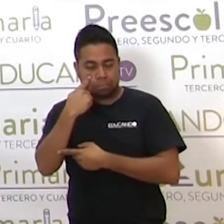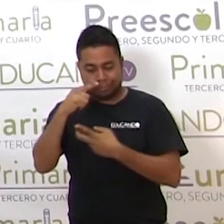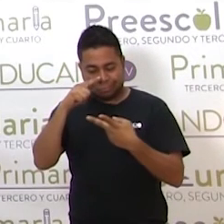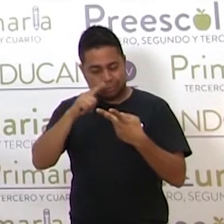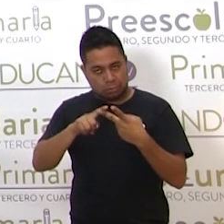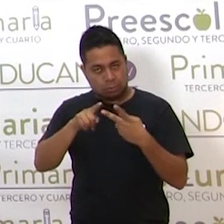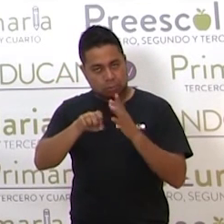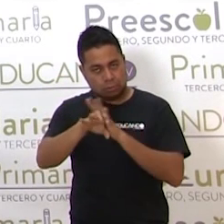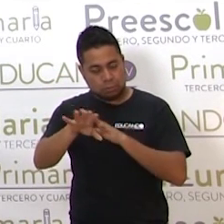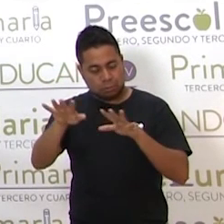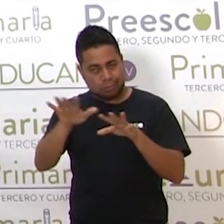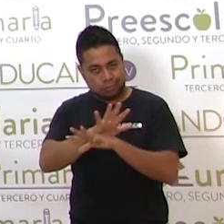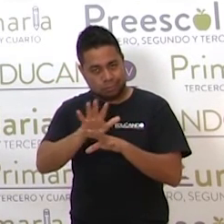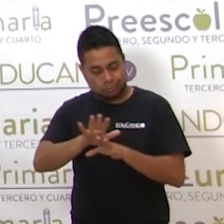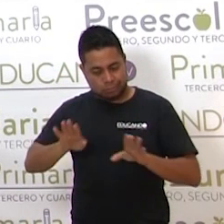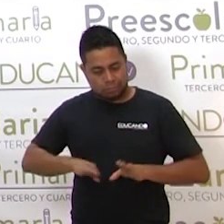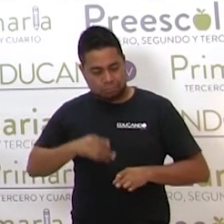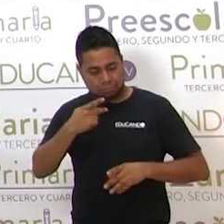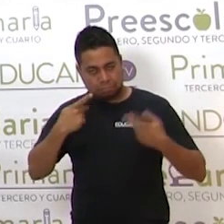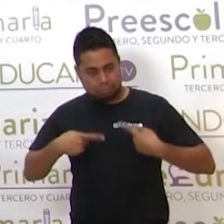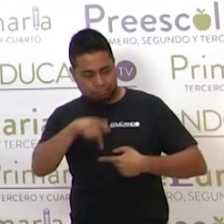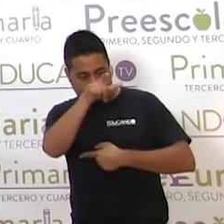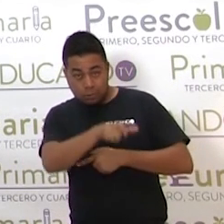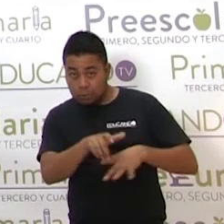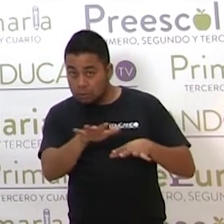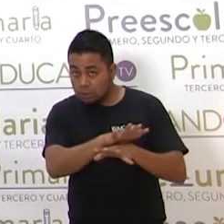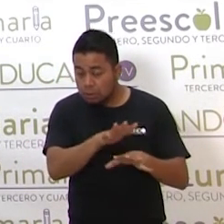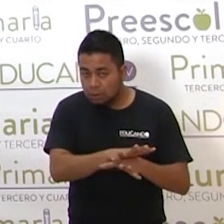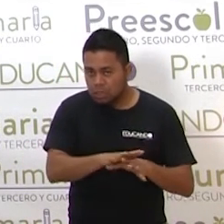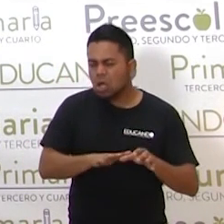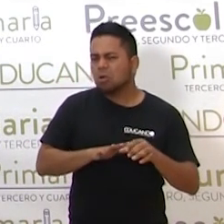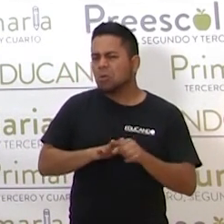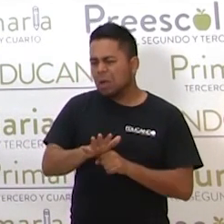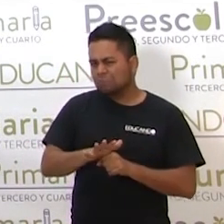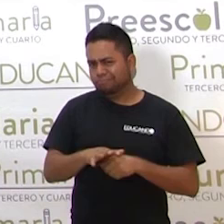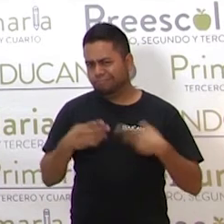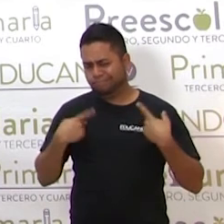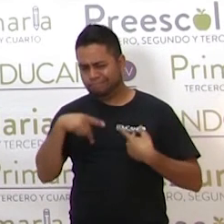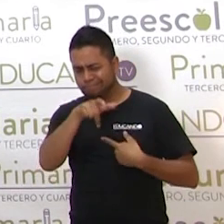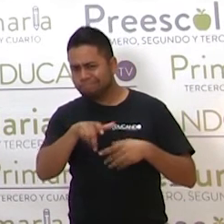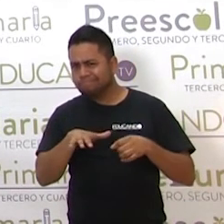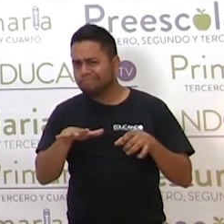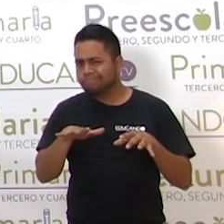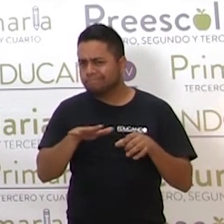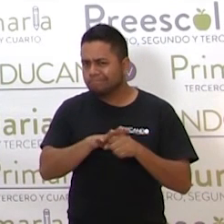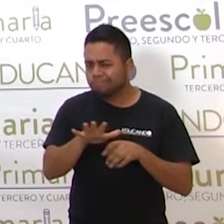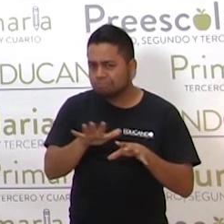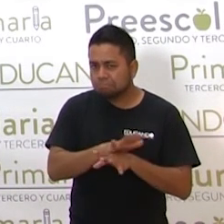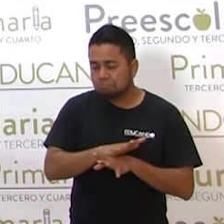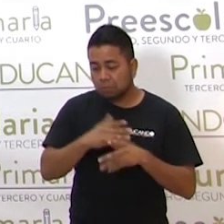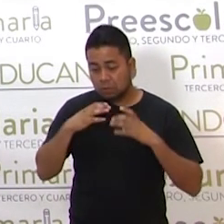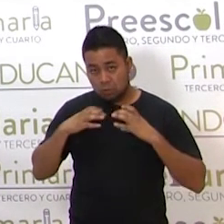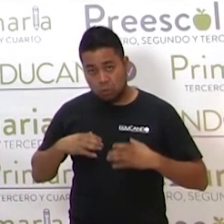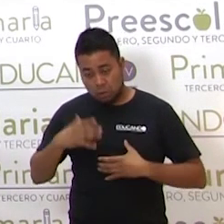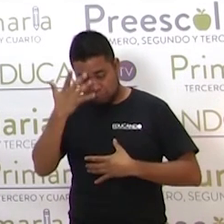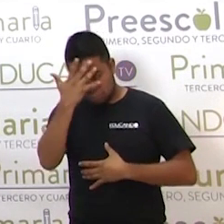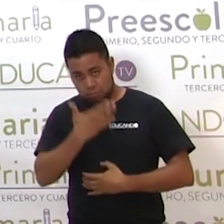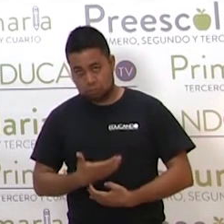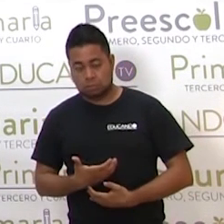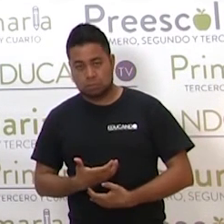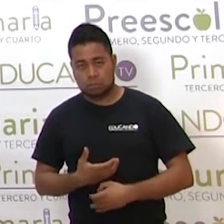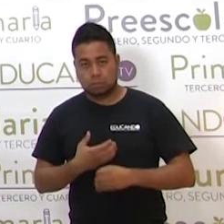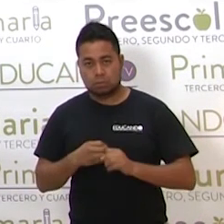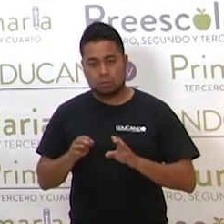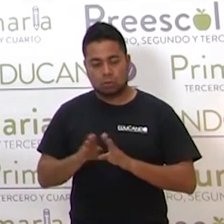a cambiar las características de un personaje. ¿Qué van a cambiar de estos personajes? ¿Los rasgos físicos o